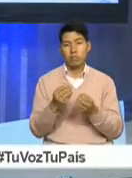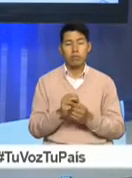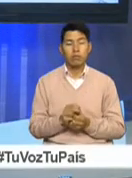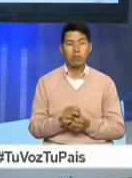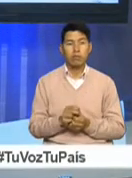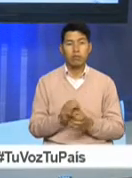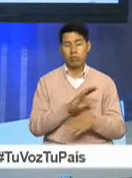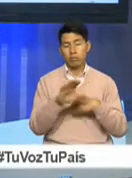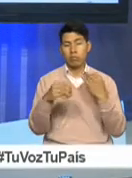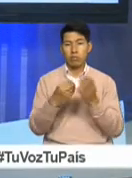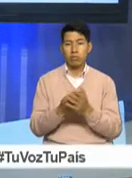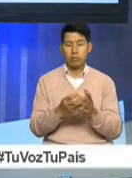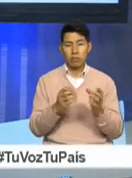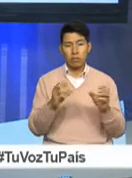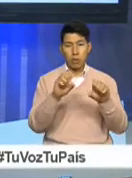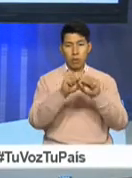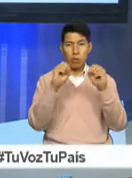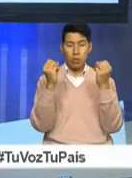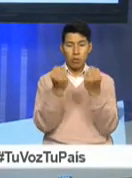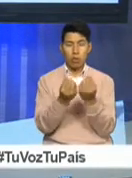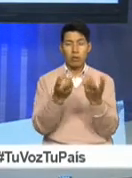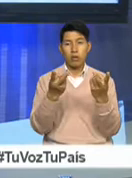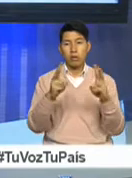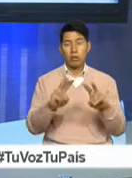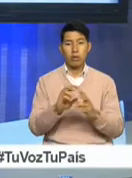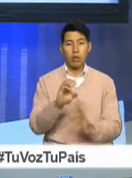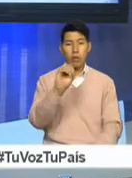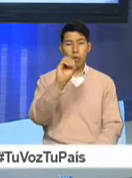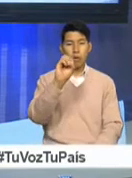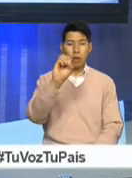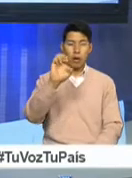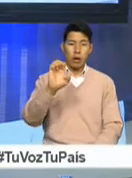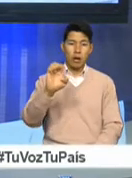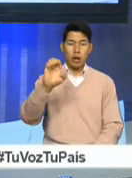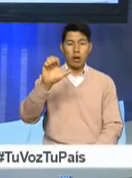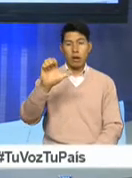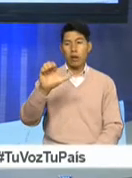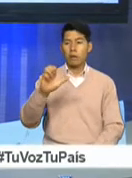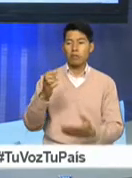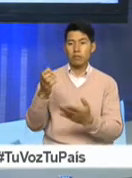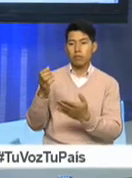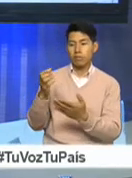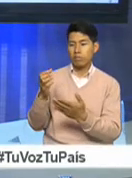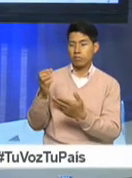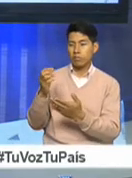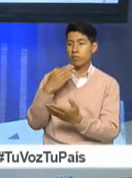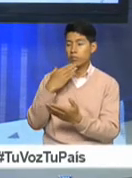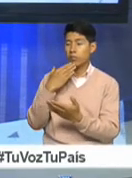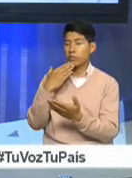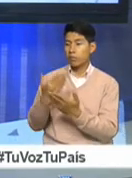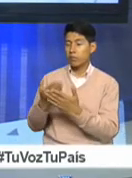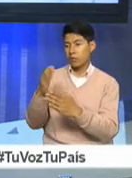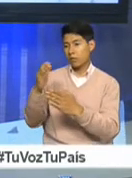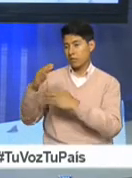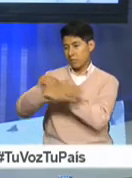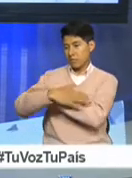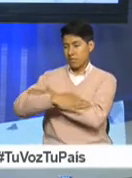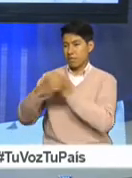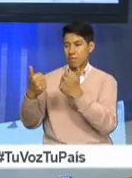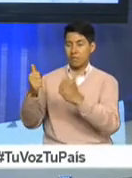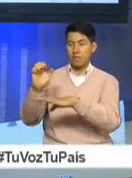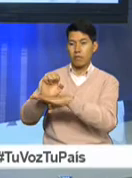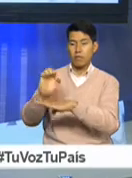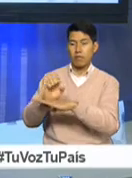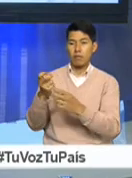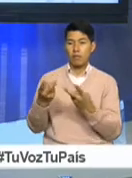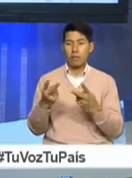la organización de estados americanos oea felicitó a ecuador por el fortalecimiento de la democracia tras conocer el informe de observación